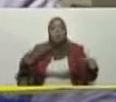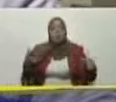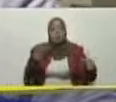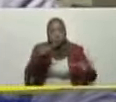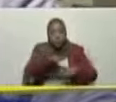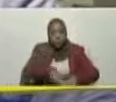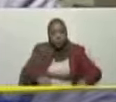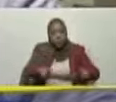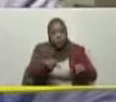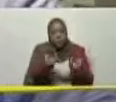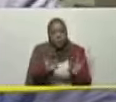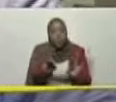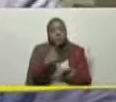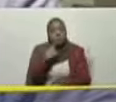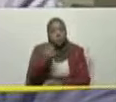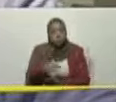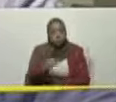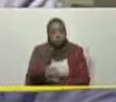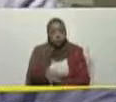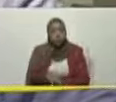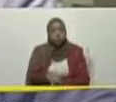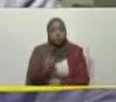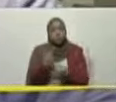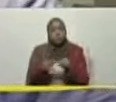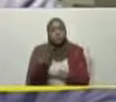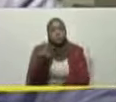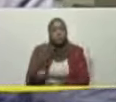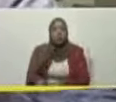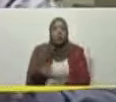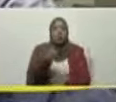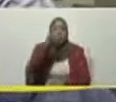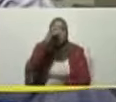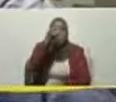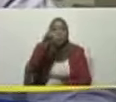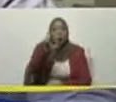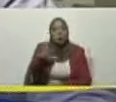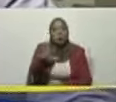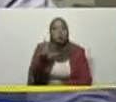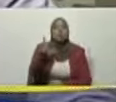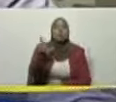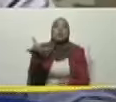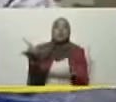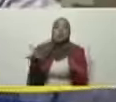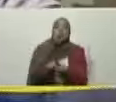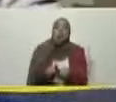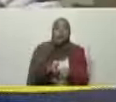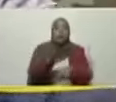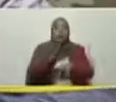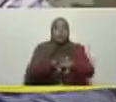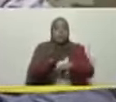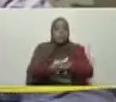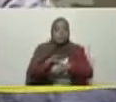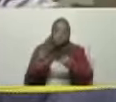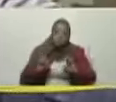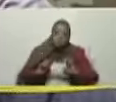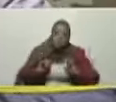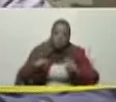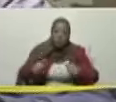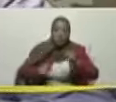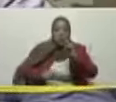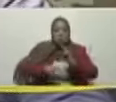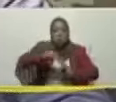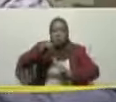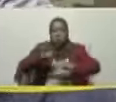territorio, ¿verdad? Pero también le digo a Cumanacoa, Cumanacoa renacerá,